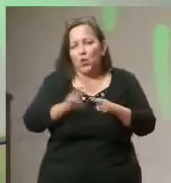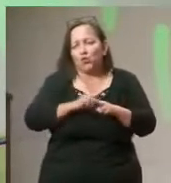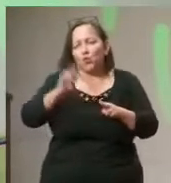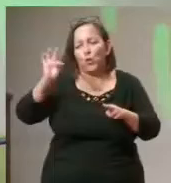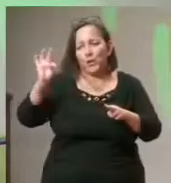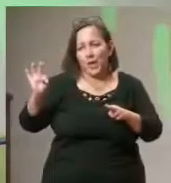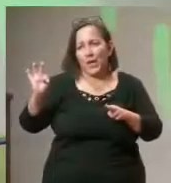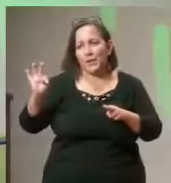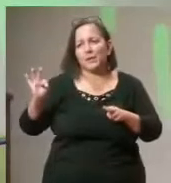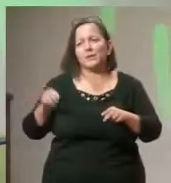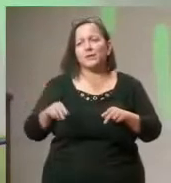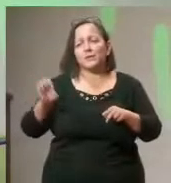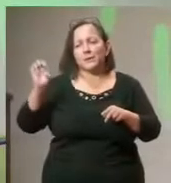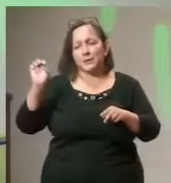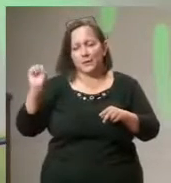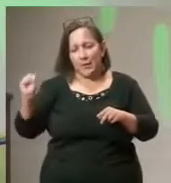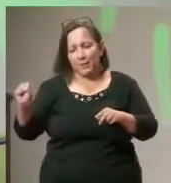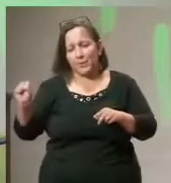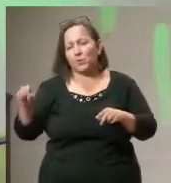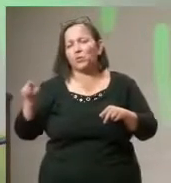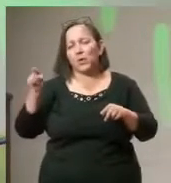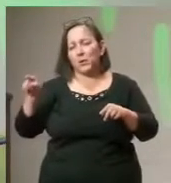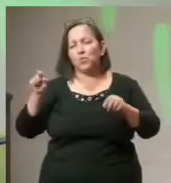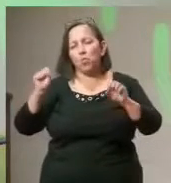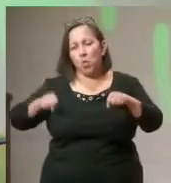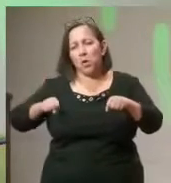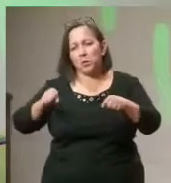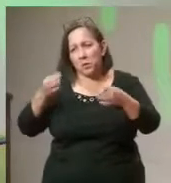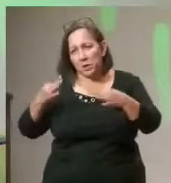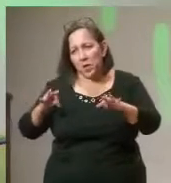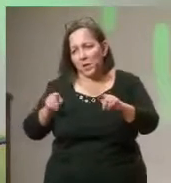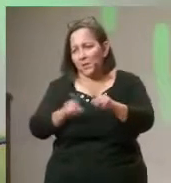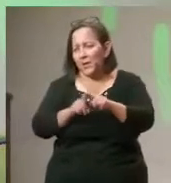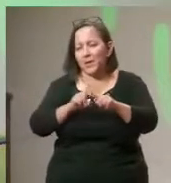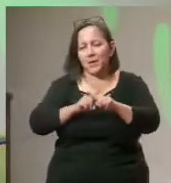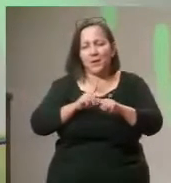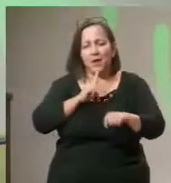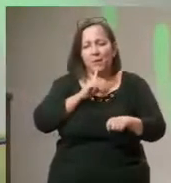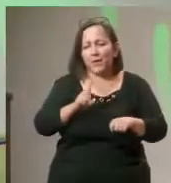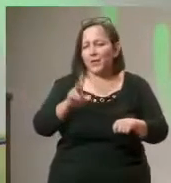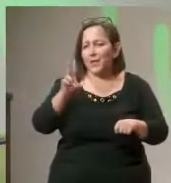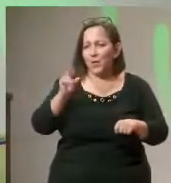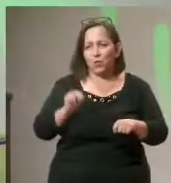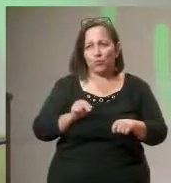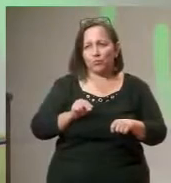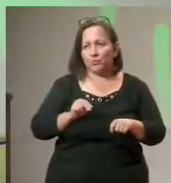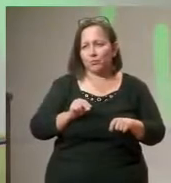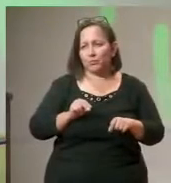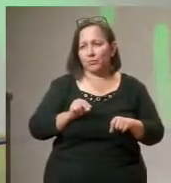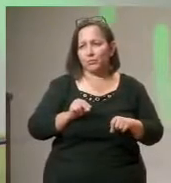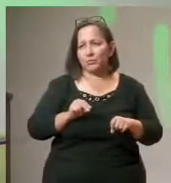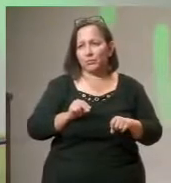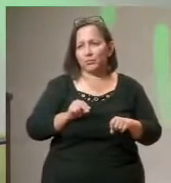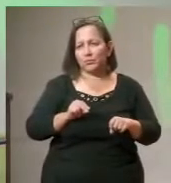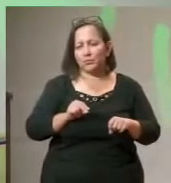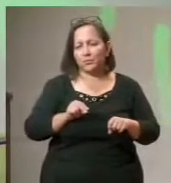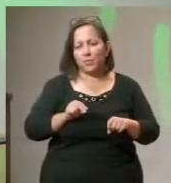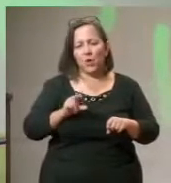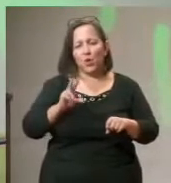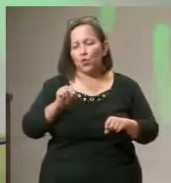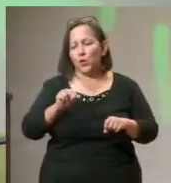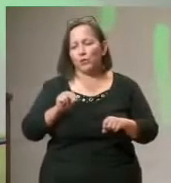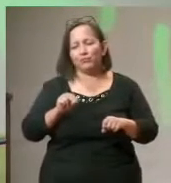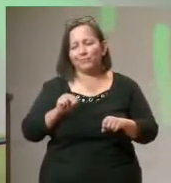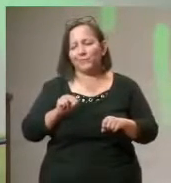de responsabilizarnos del tratamiento de las aguas residuales, la realidad es que no es un